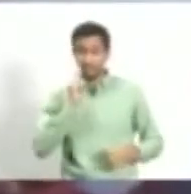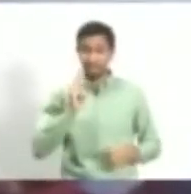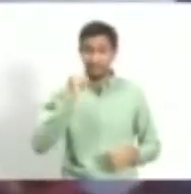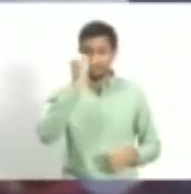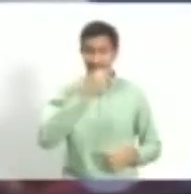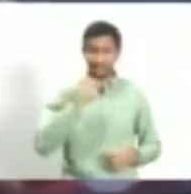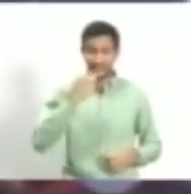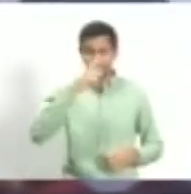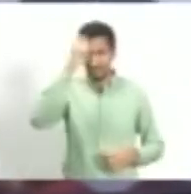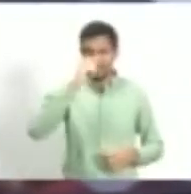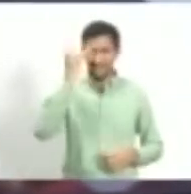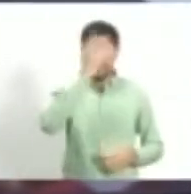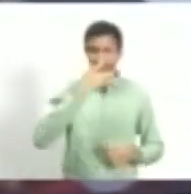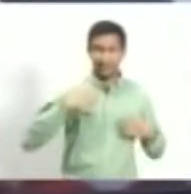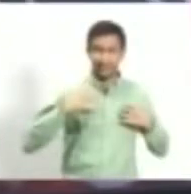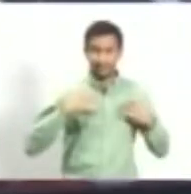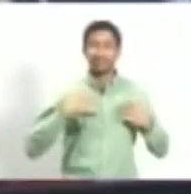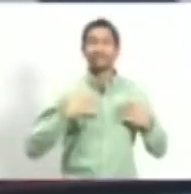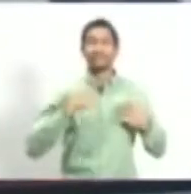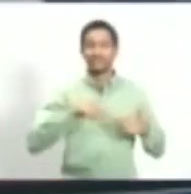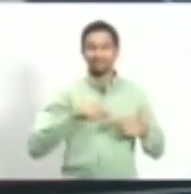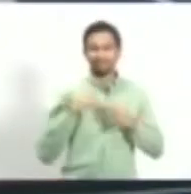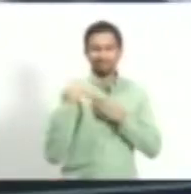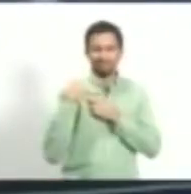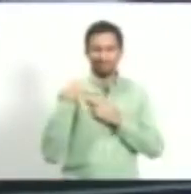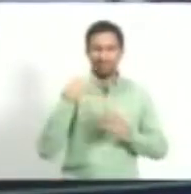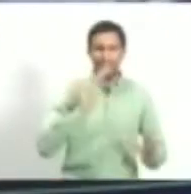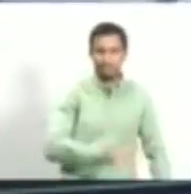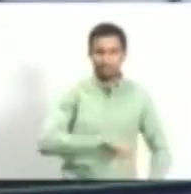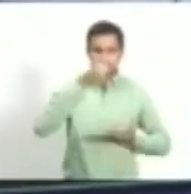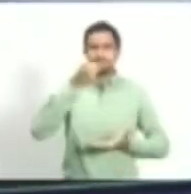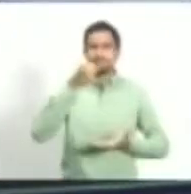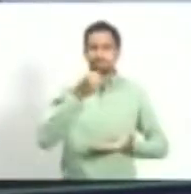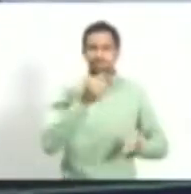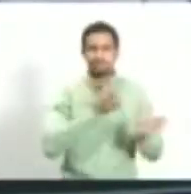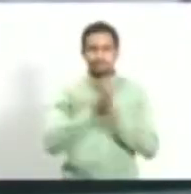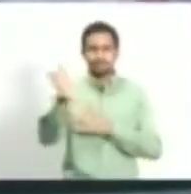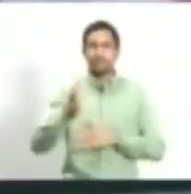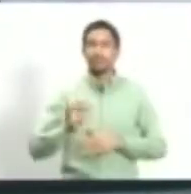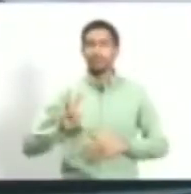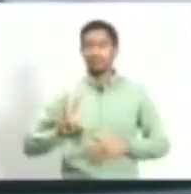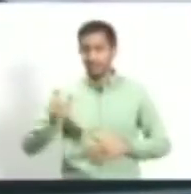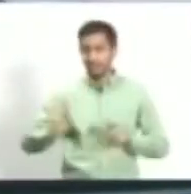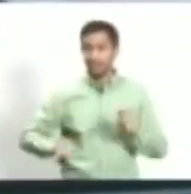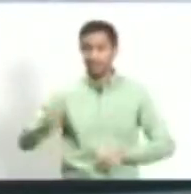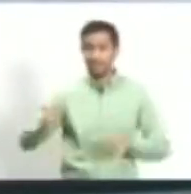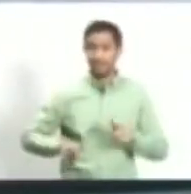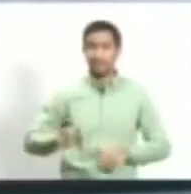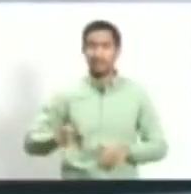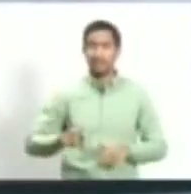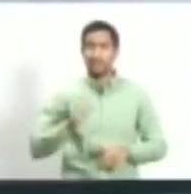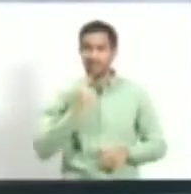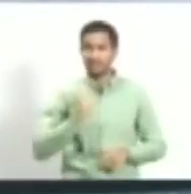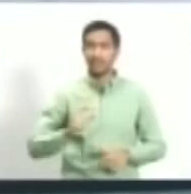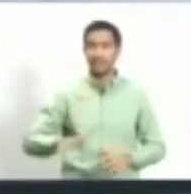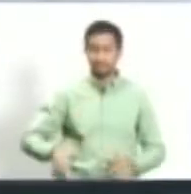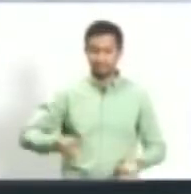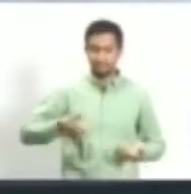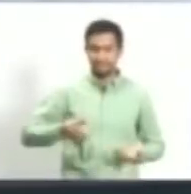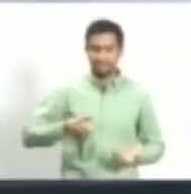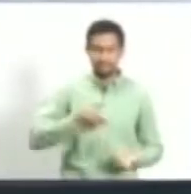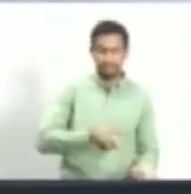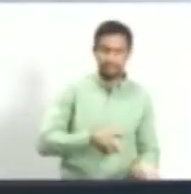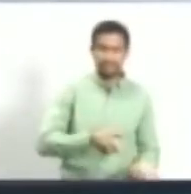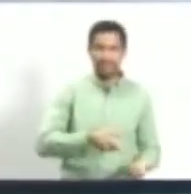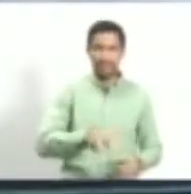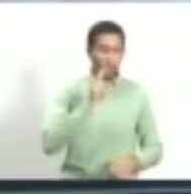de camisa y gorra negra, quien es el encargado de llevarse las tulas, mientras que los otros tres delincuentes intimidan con sus armas de fuego a